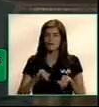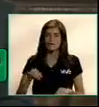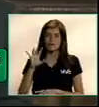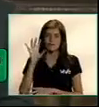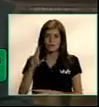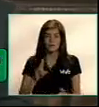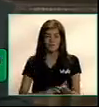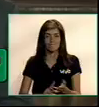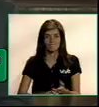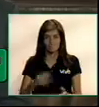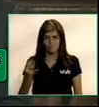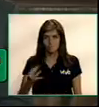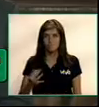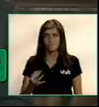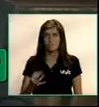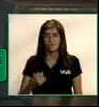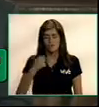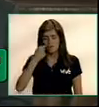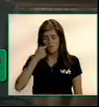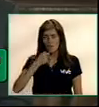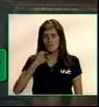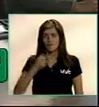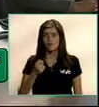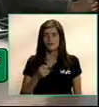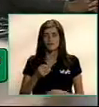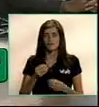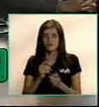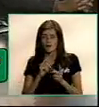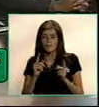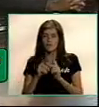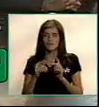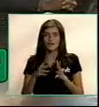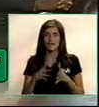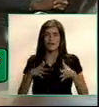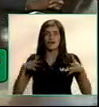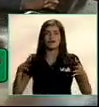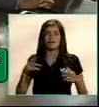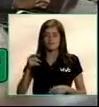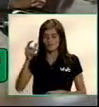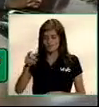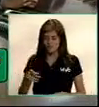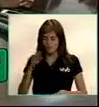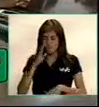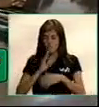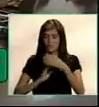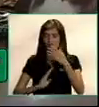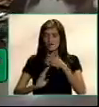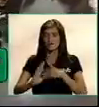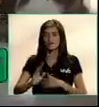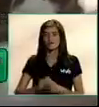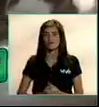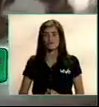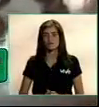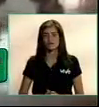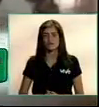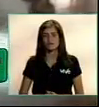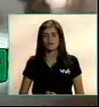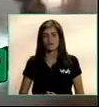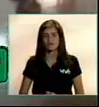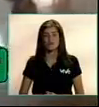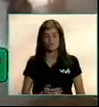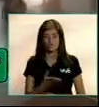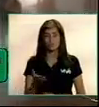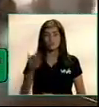realmente. De un hombre que se convirtió en un gigante siendo un hombre humilde, un hombre humilde. Aunque como